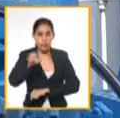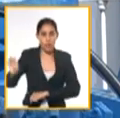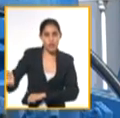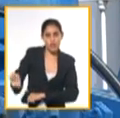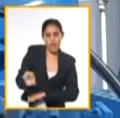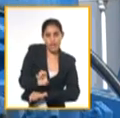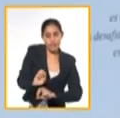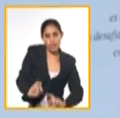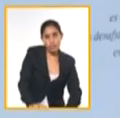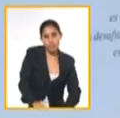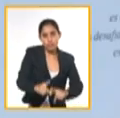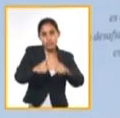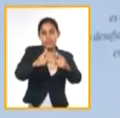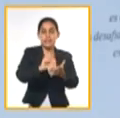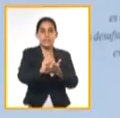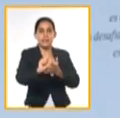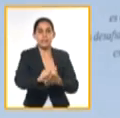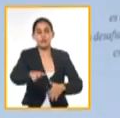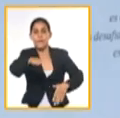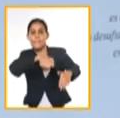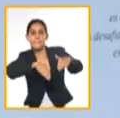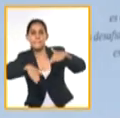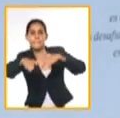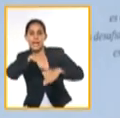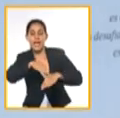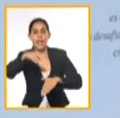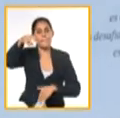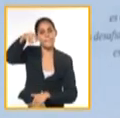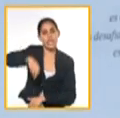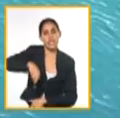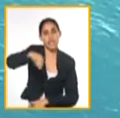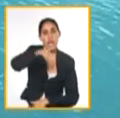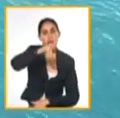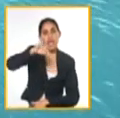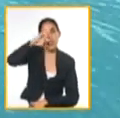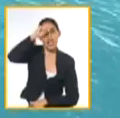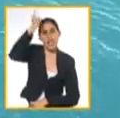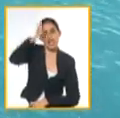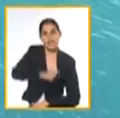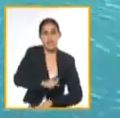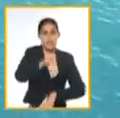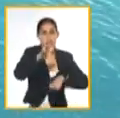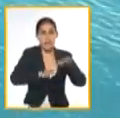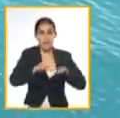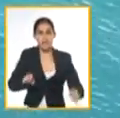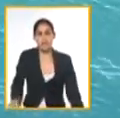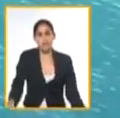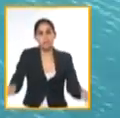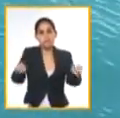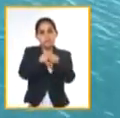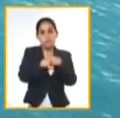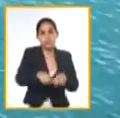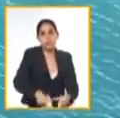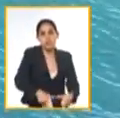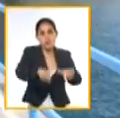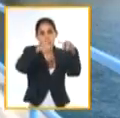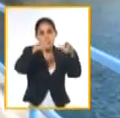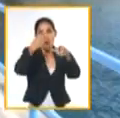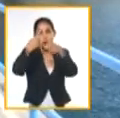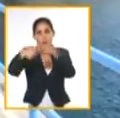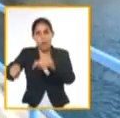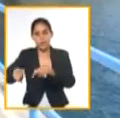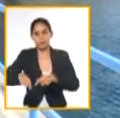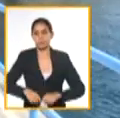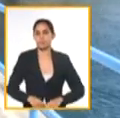el servicio en Playa, Marianao y La Lisa depende de la arrancada de los acueductos de Ariguanabo y